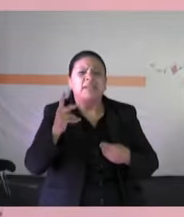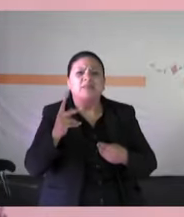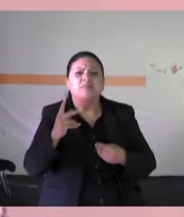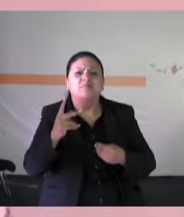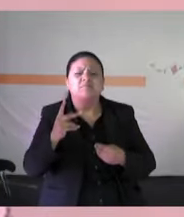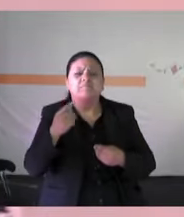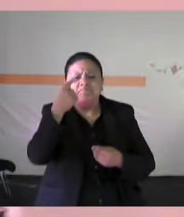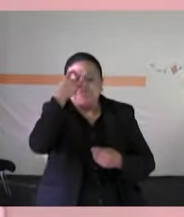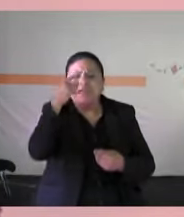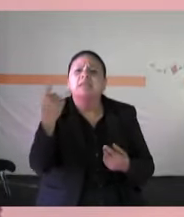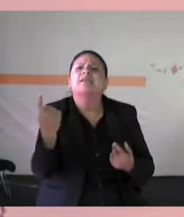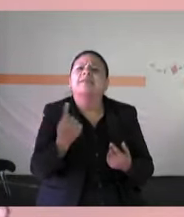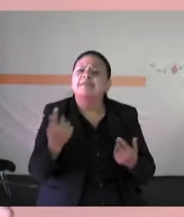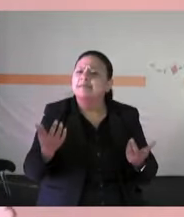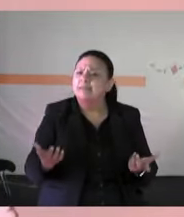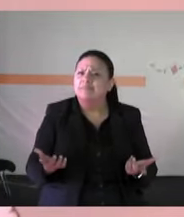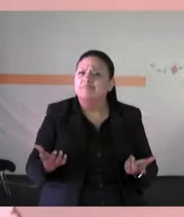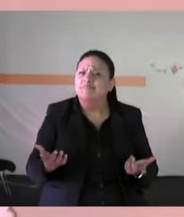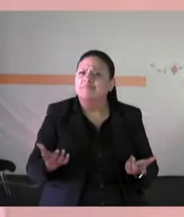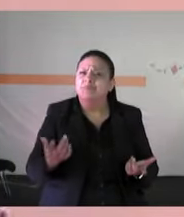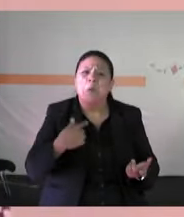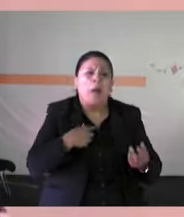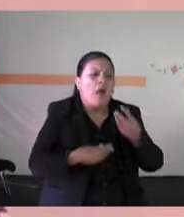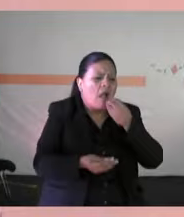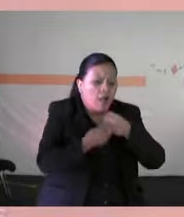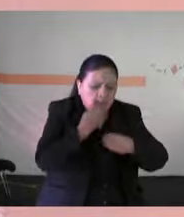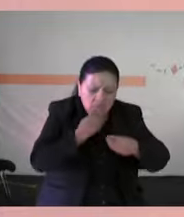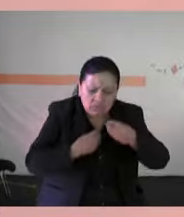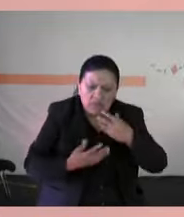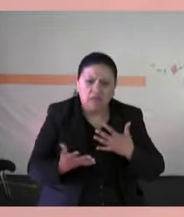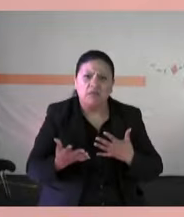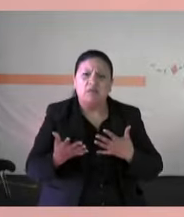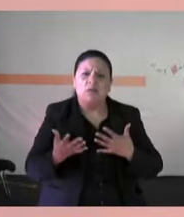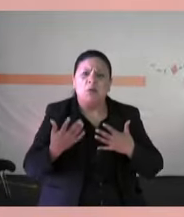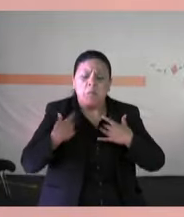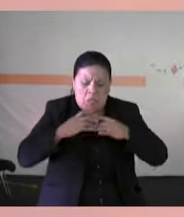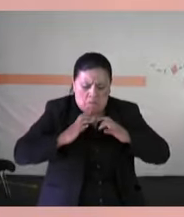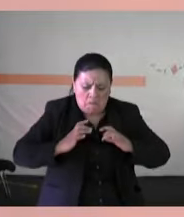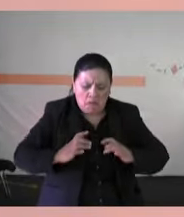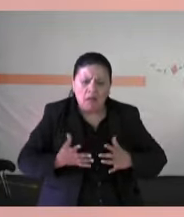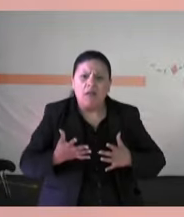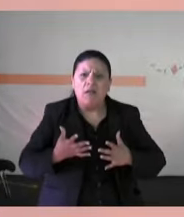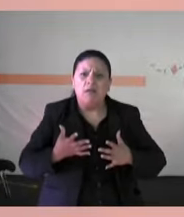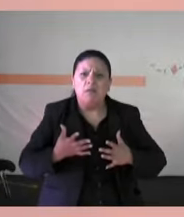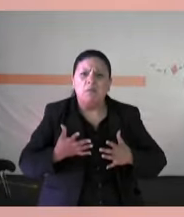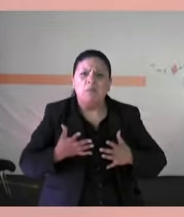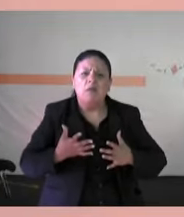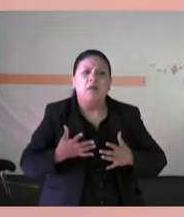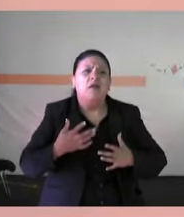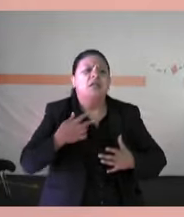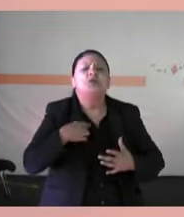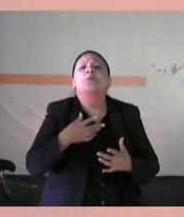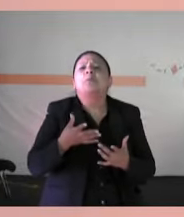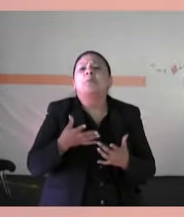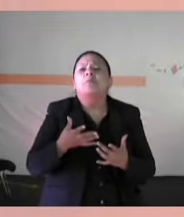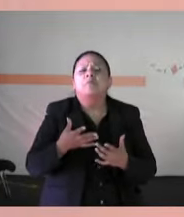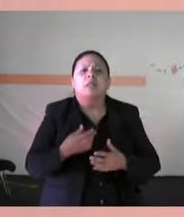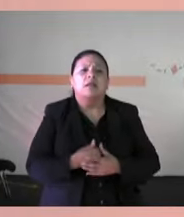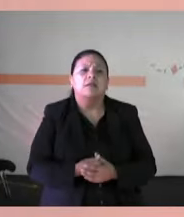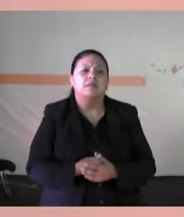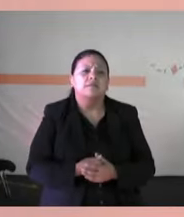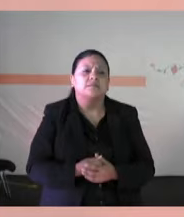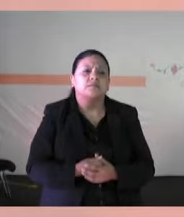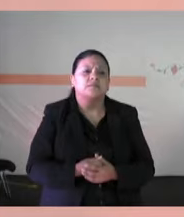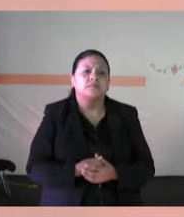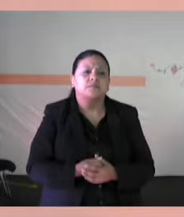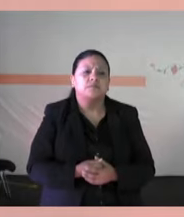elementos? ¿Sabes? Que yo esté usando un cuerpo que consume un montón